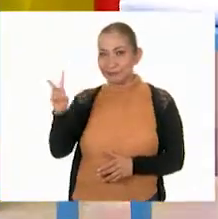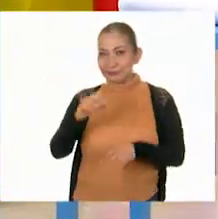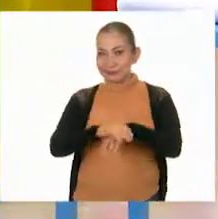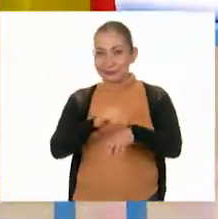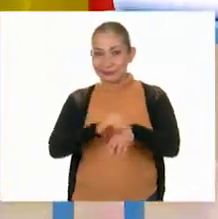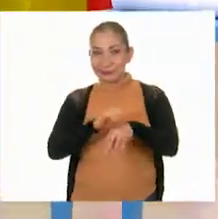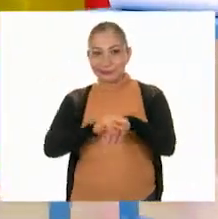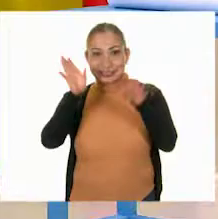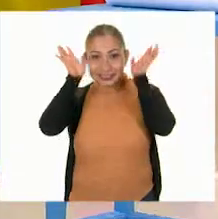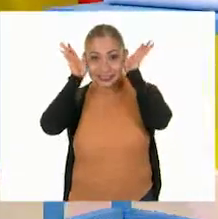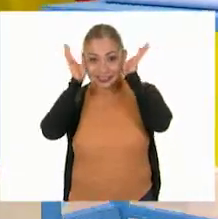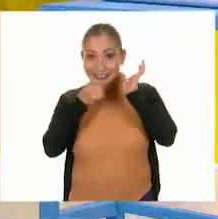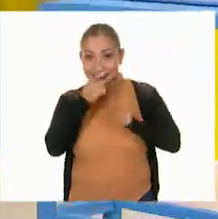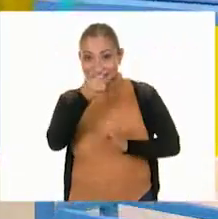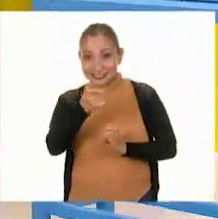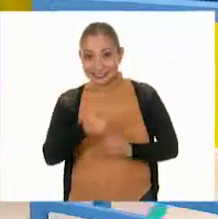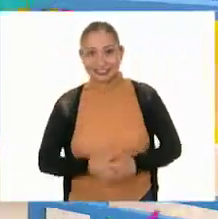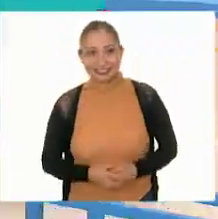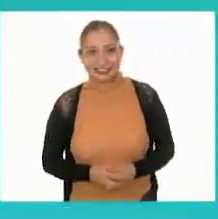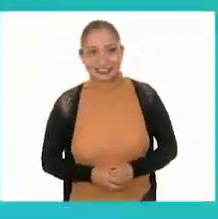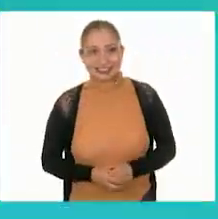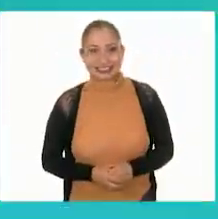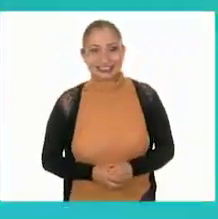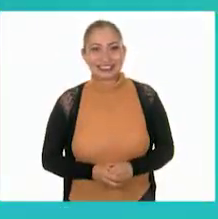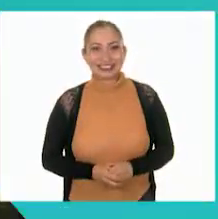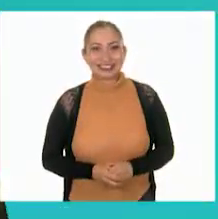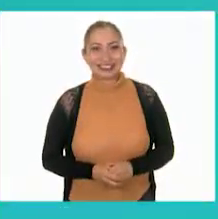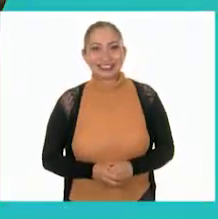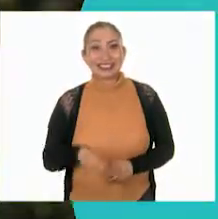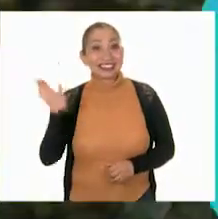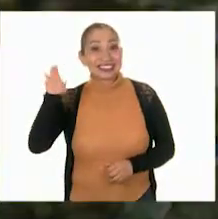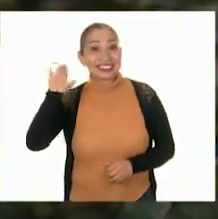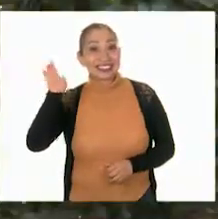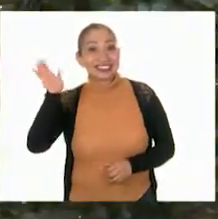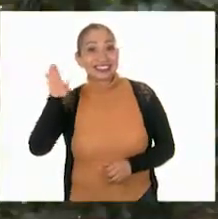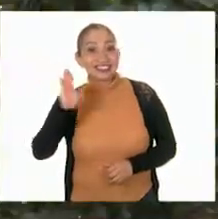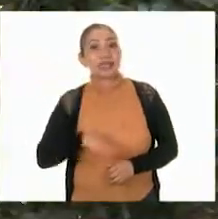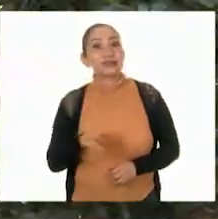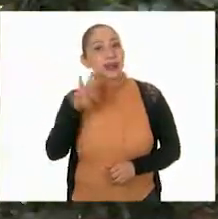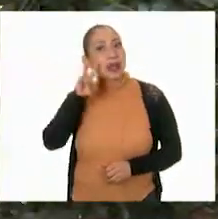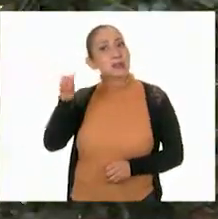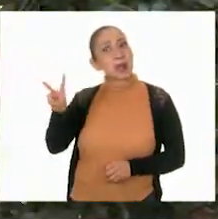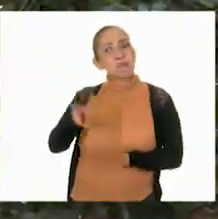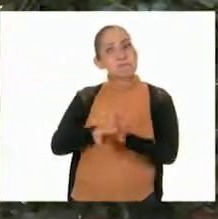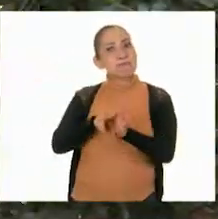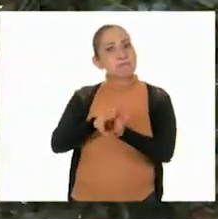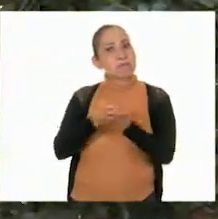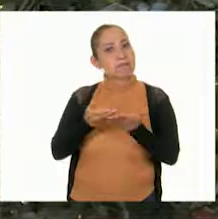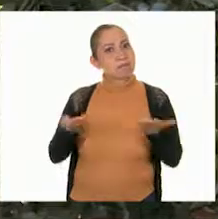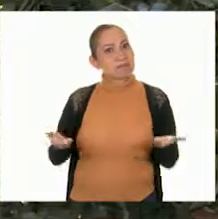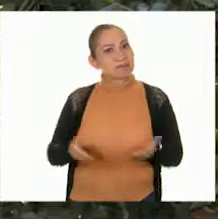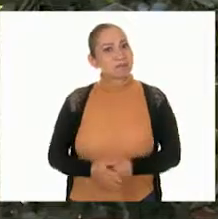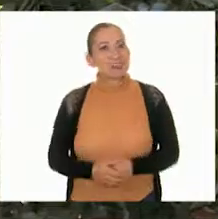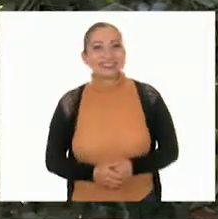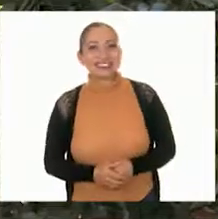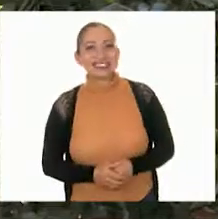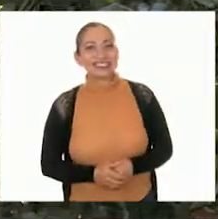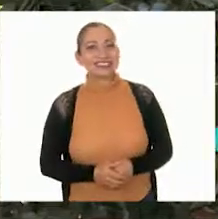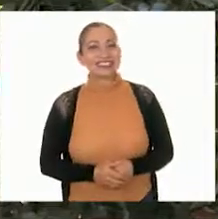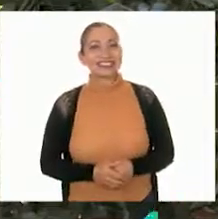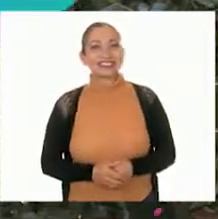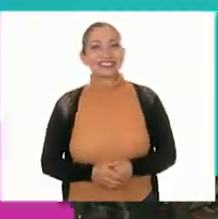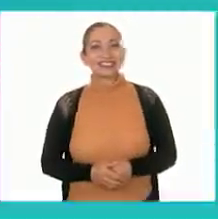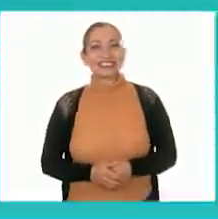Ajo Listo que tiene algo muy importante que decirnos. ¡Hola! ¡Vamos a ver el siguiente video!